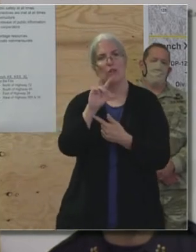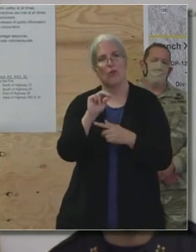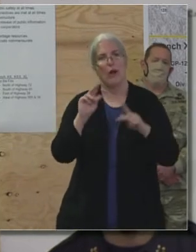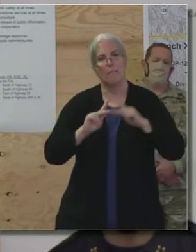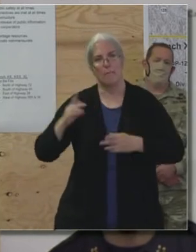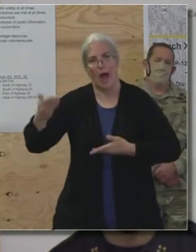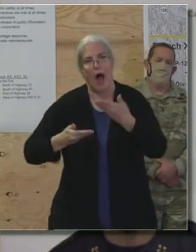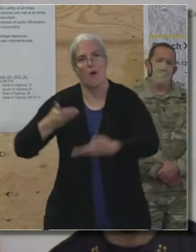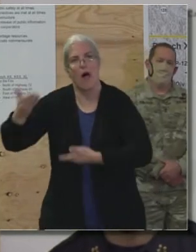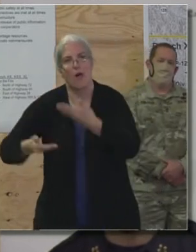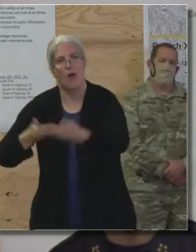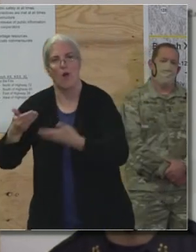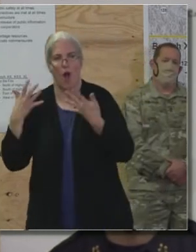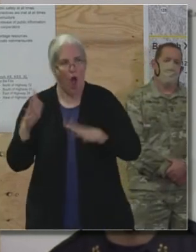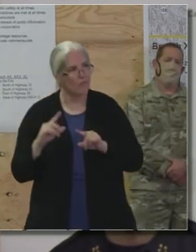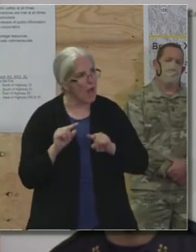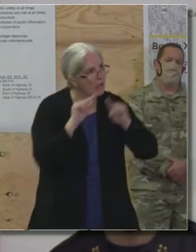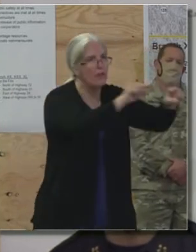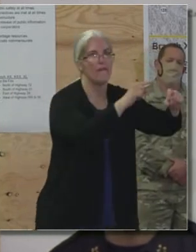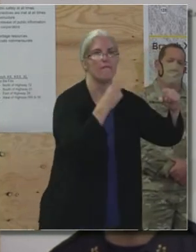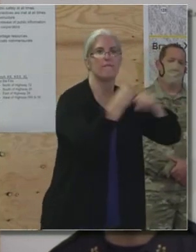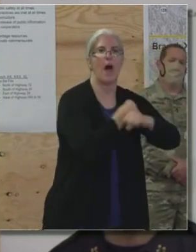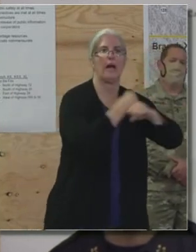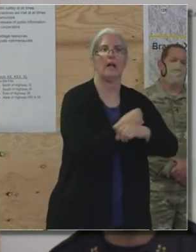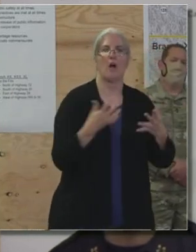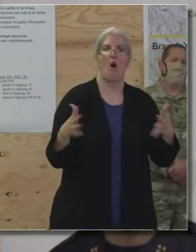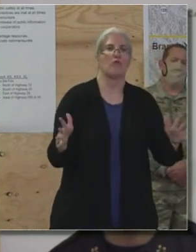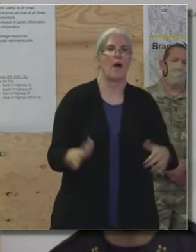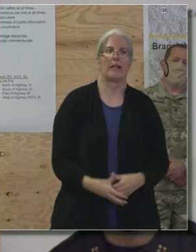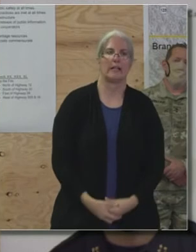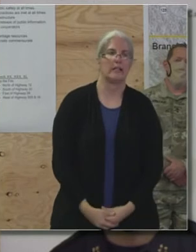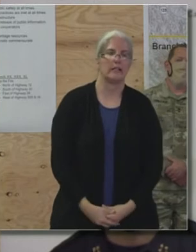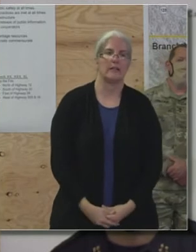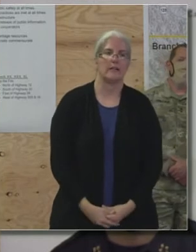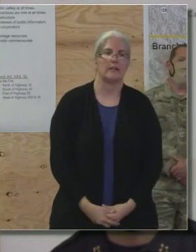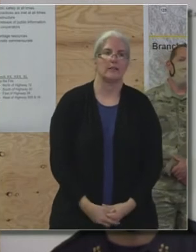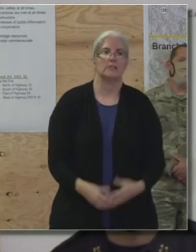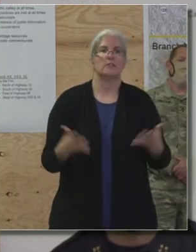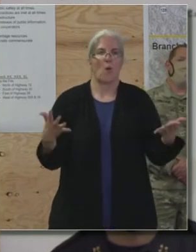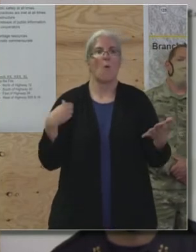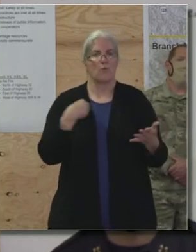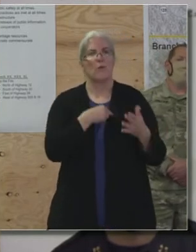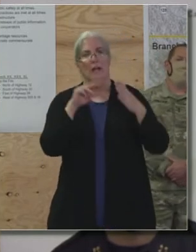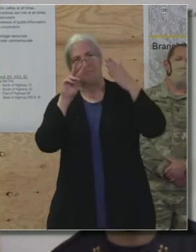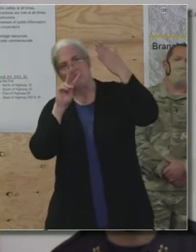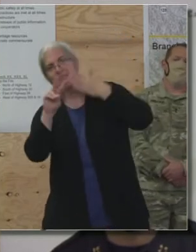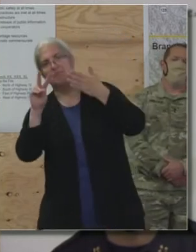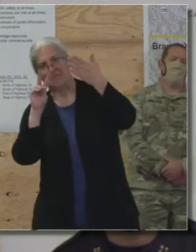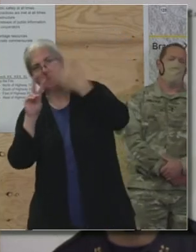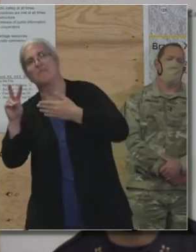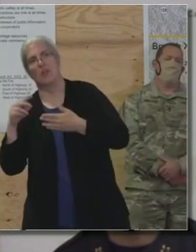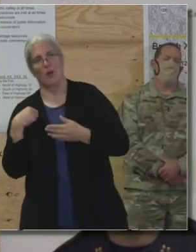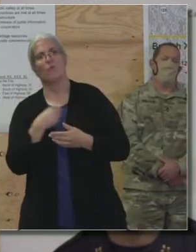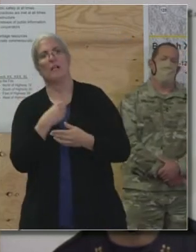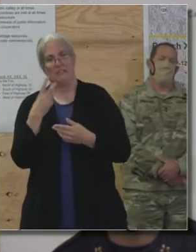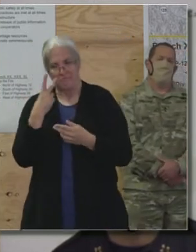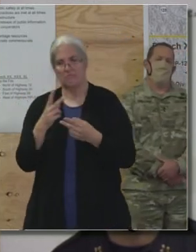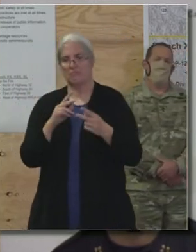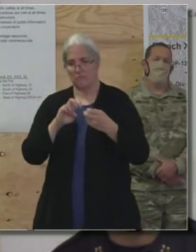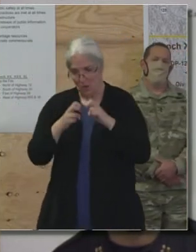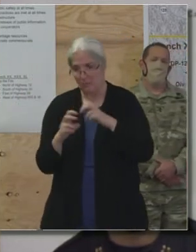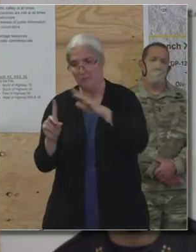en el frente de batalla así que no sí anticipábamos eso y si estamos llenando los